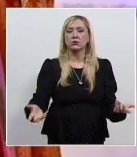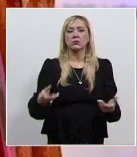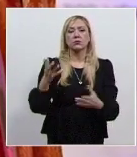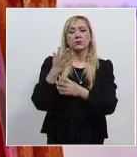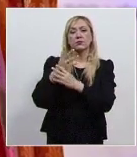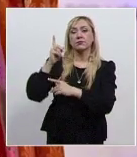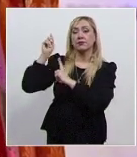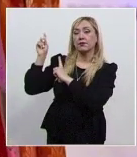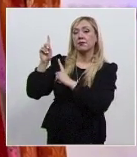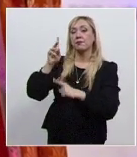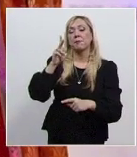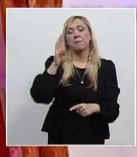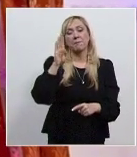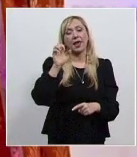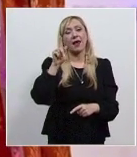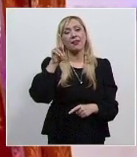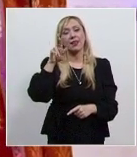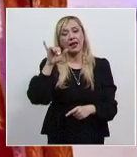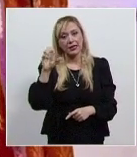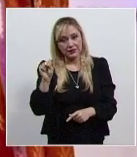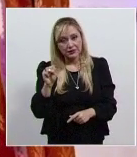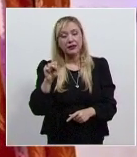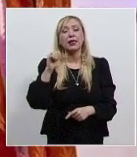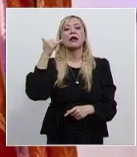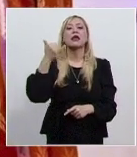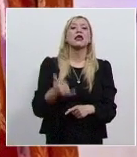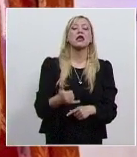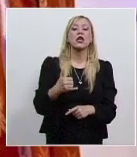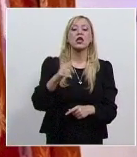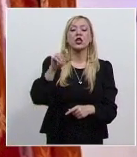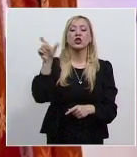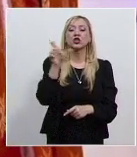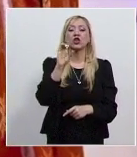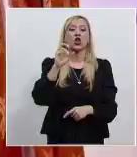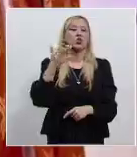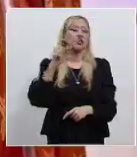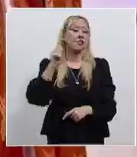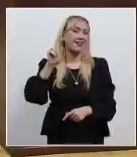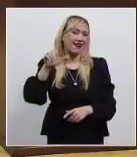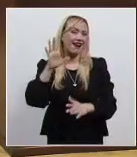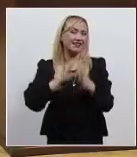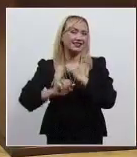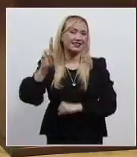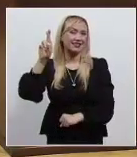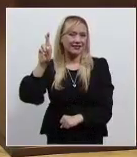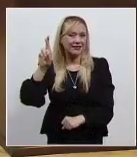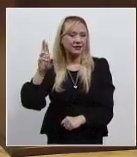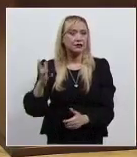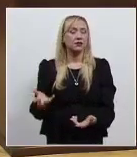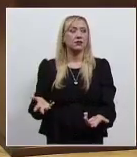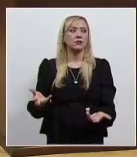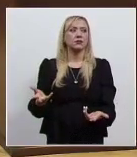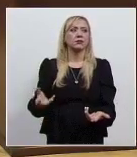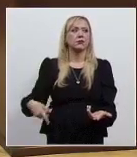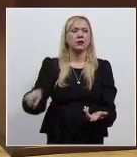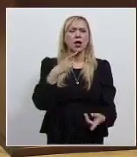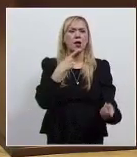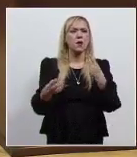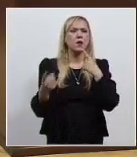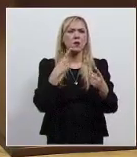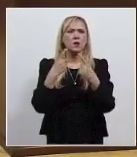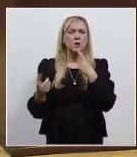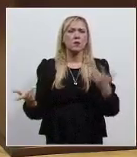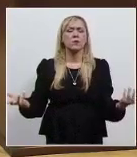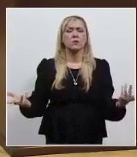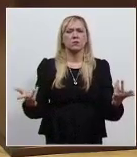Beatriz Paredes y Xóchitl Gálvez, así como de los partidos que representan. Las y los magistrados coincidieron en